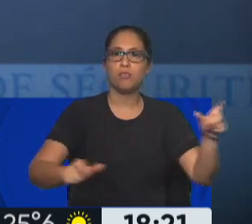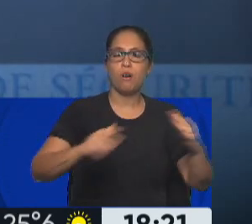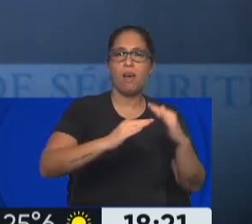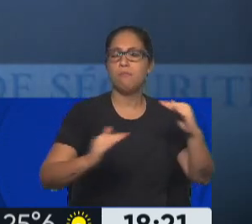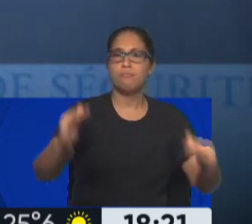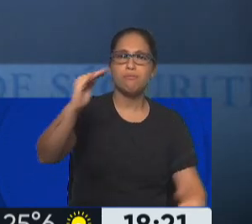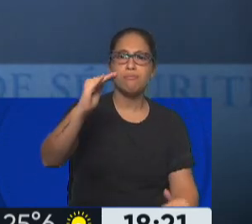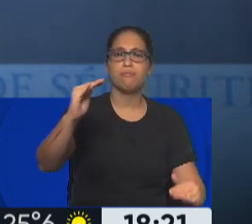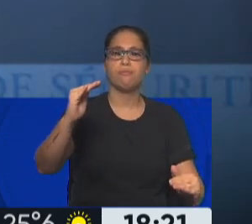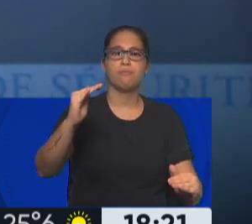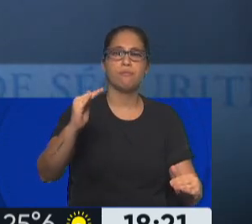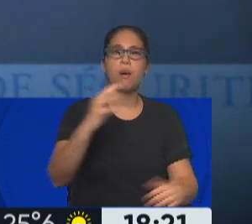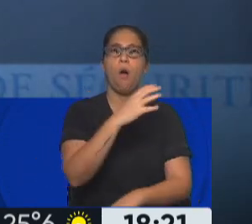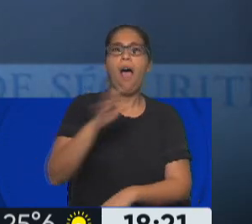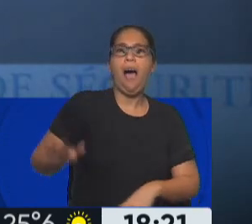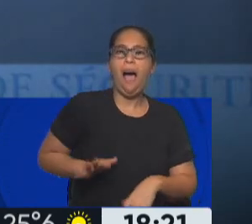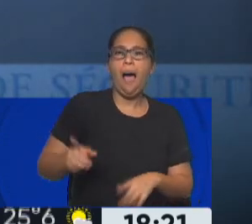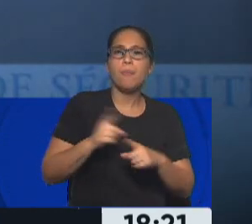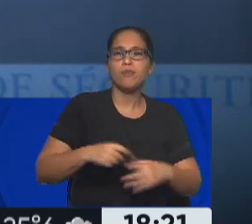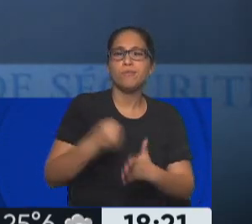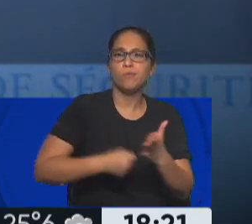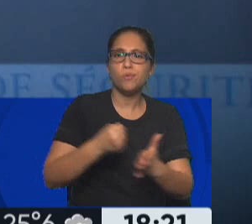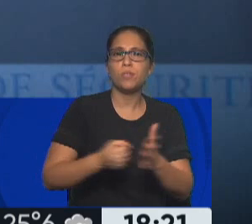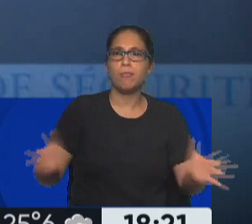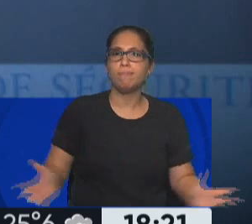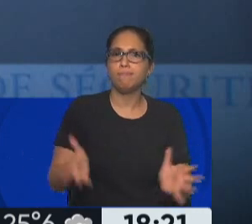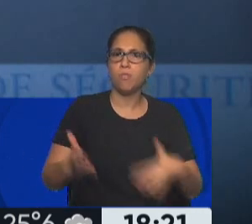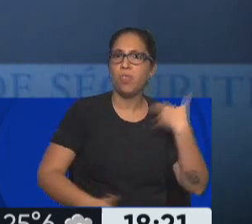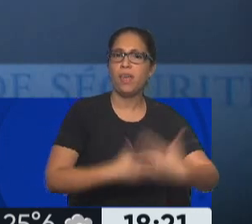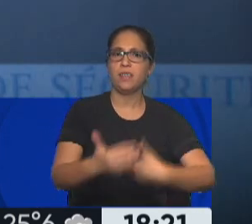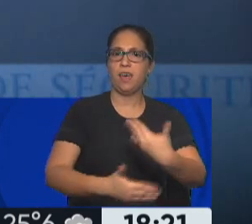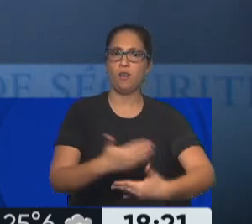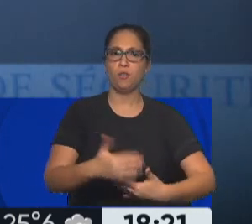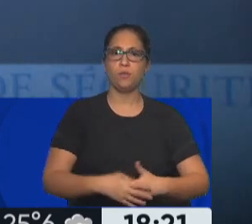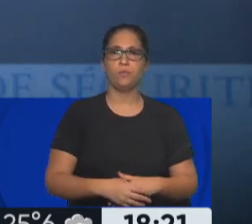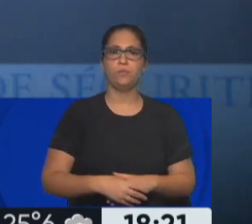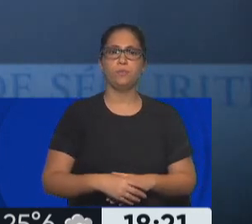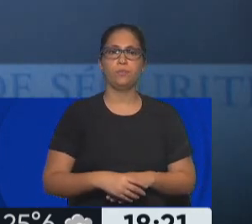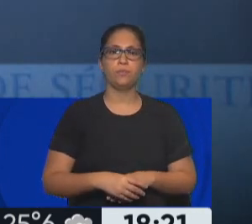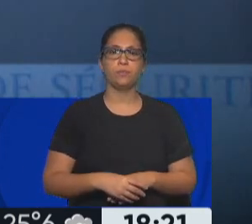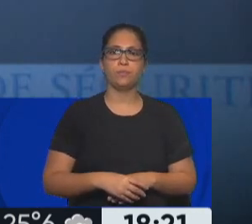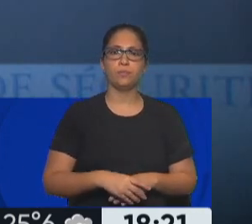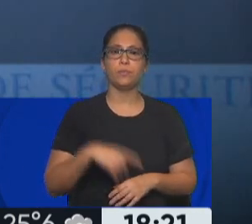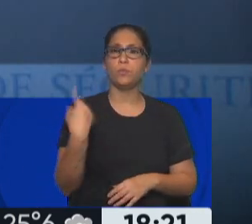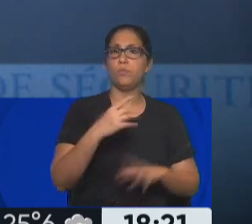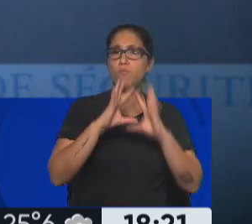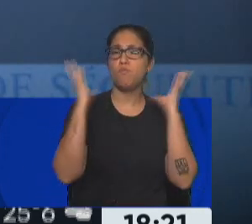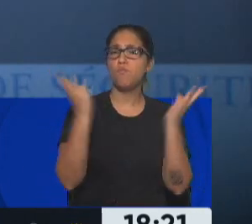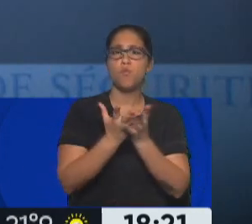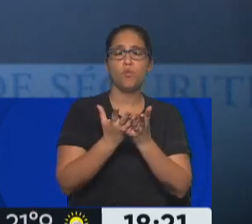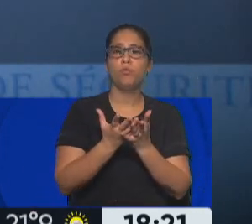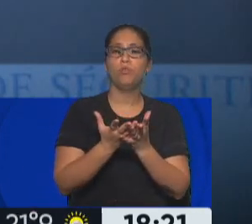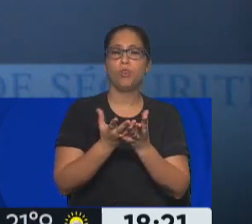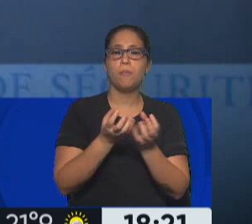to advance development. Our divided and discordant world will be a much better place if we follow his example